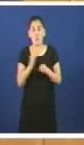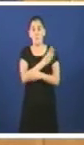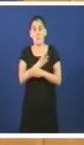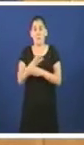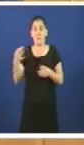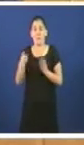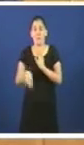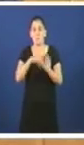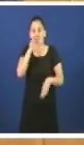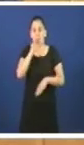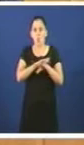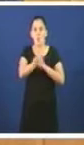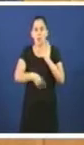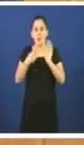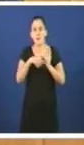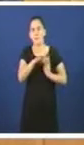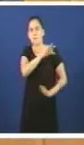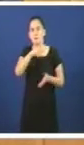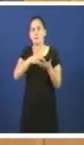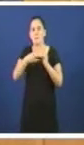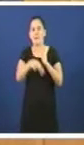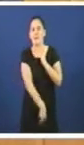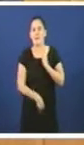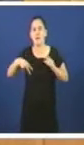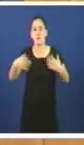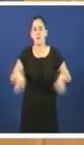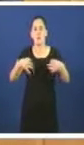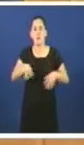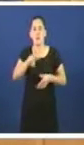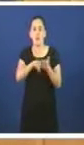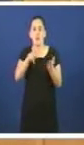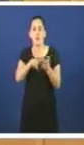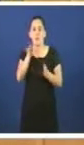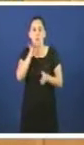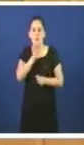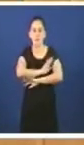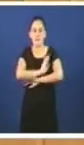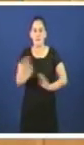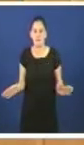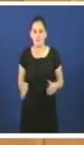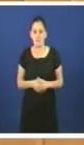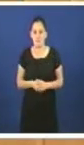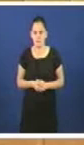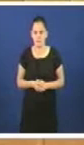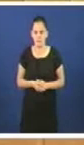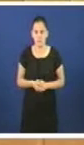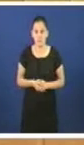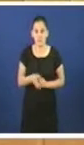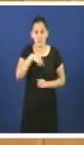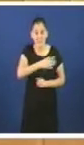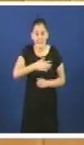ley y o plano xeral de normalización da lingua galega ni más ni menos reproducimos